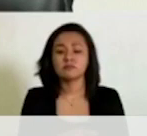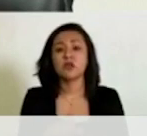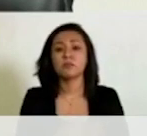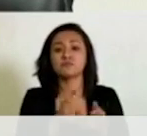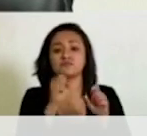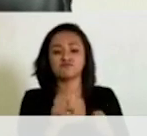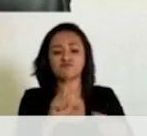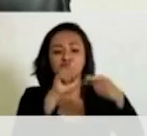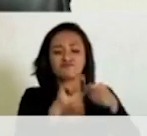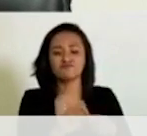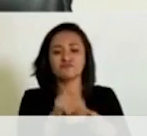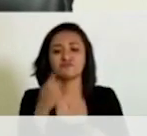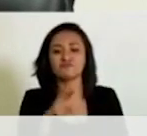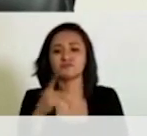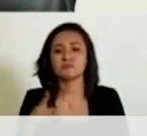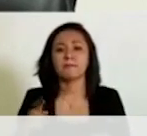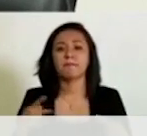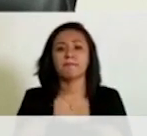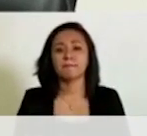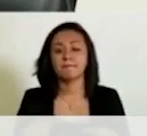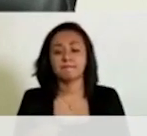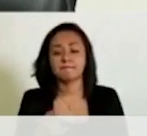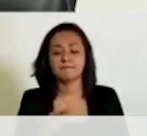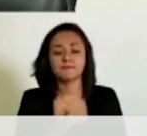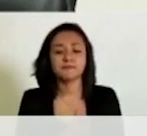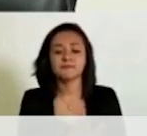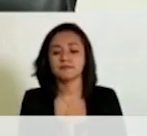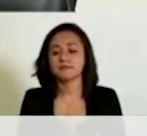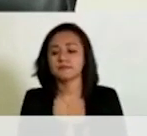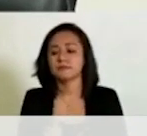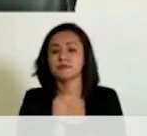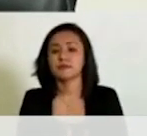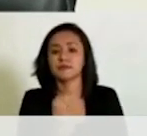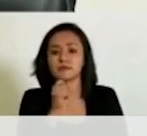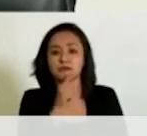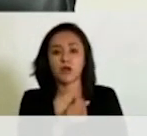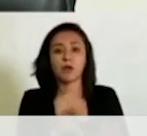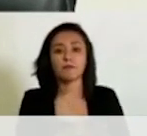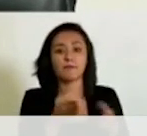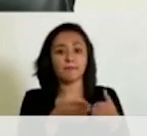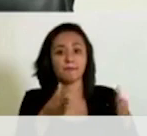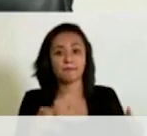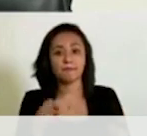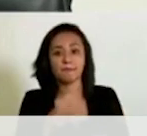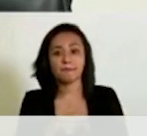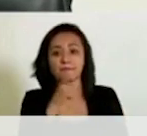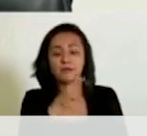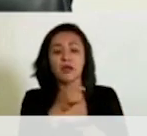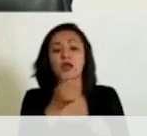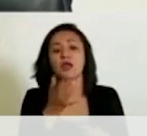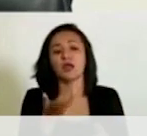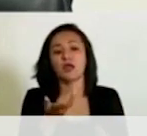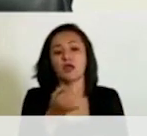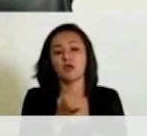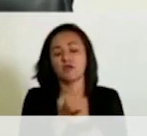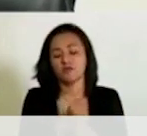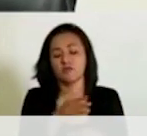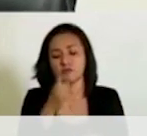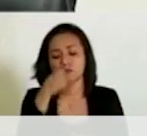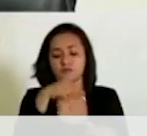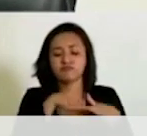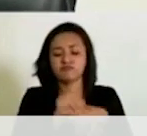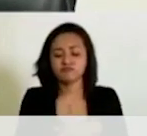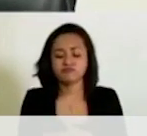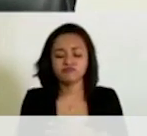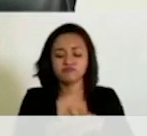solamente personal autorizado tendrá acceso a abrir esa bóveda informática para acceder